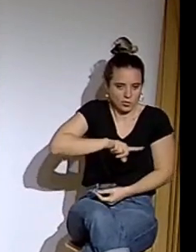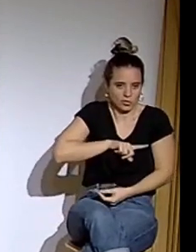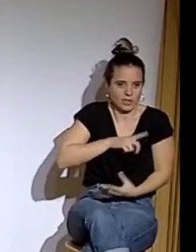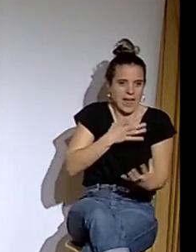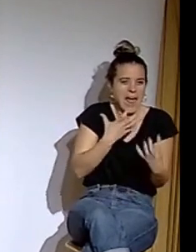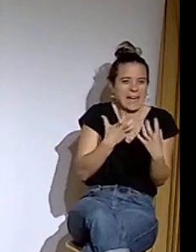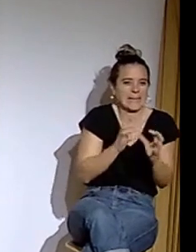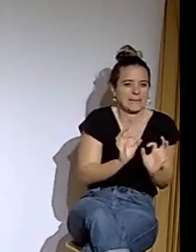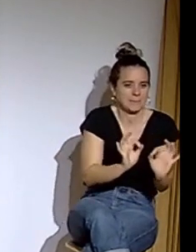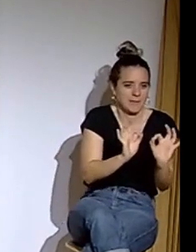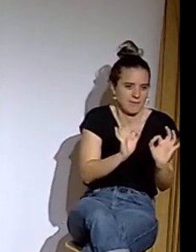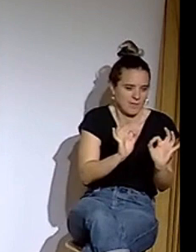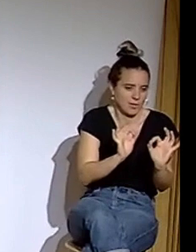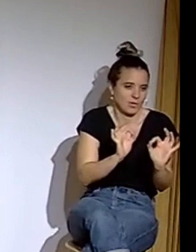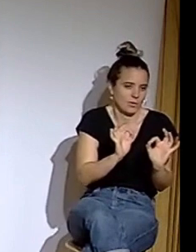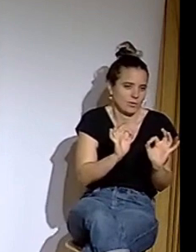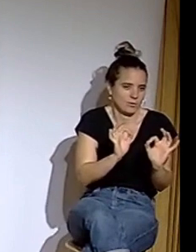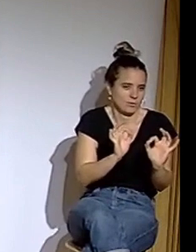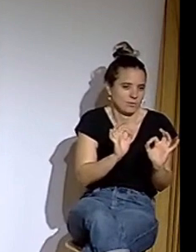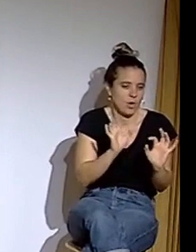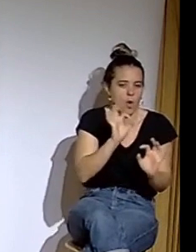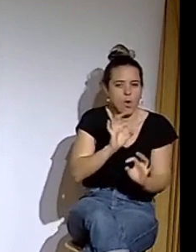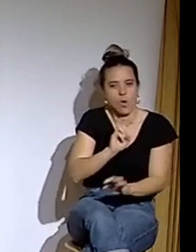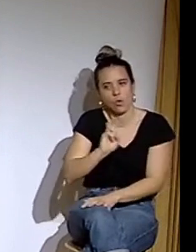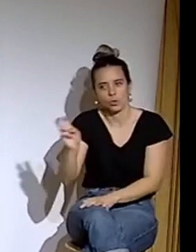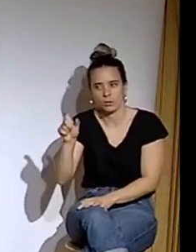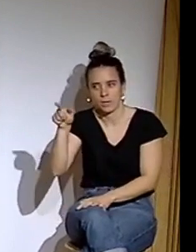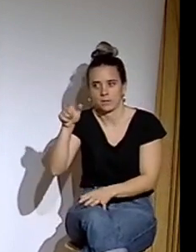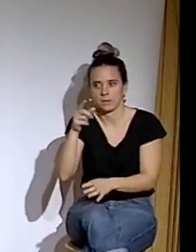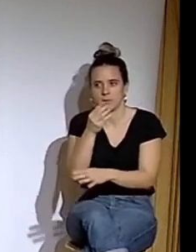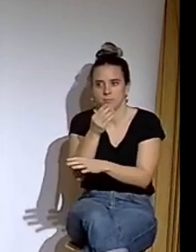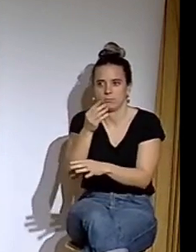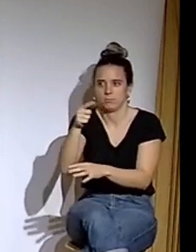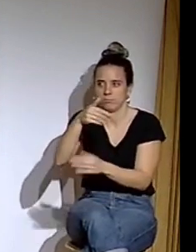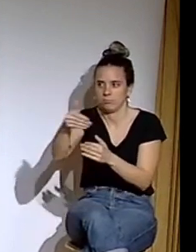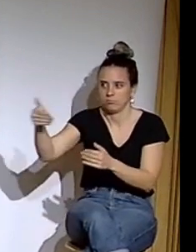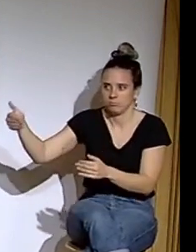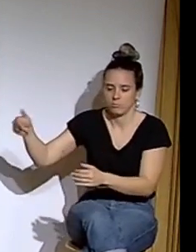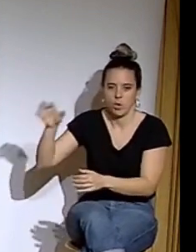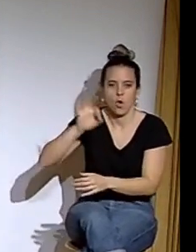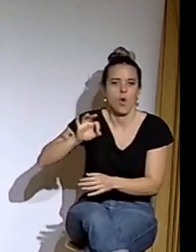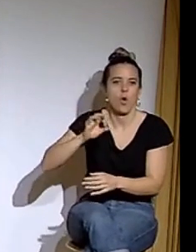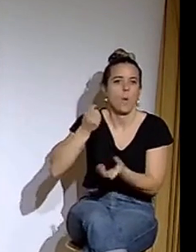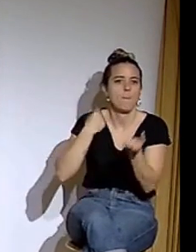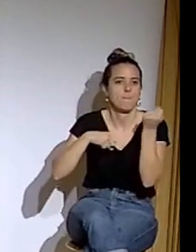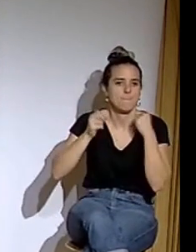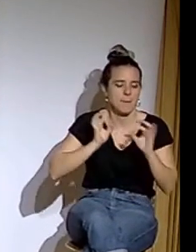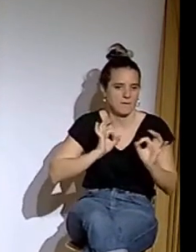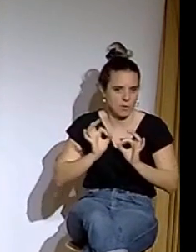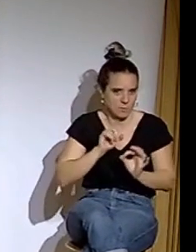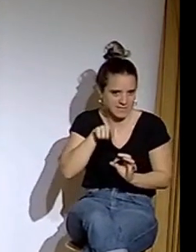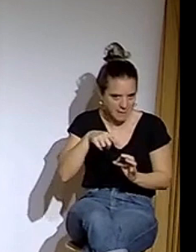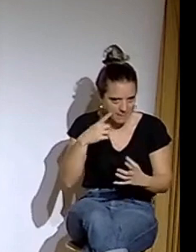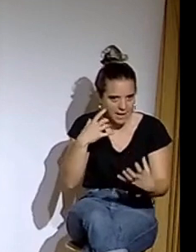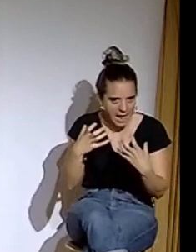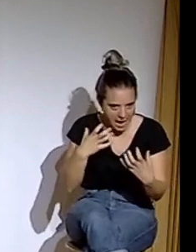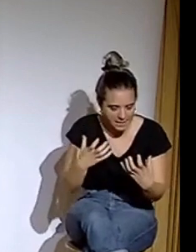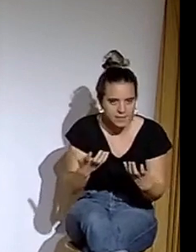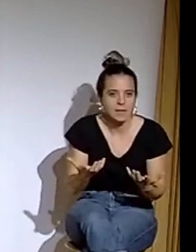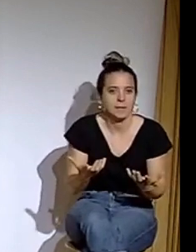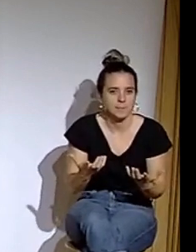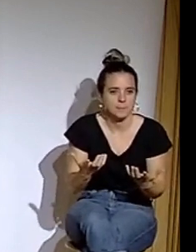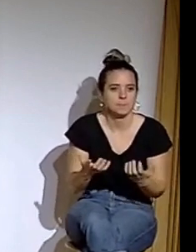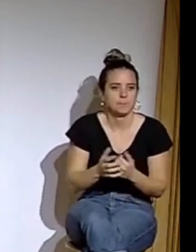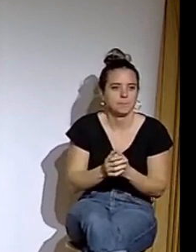específico clásico o ya se han instalaciones como estas o ya sean performa Que obviamente las performas también son arte y el arte también en la forma